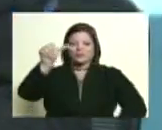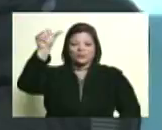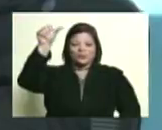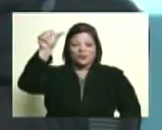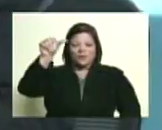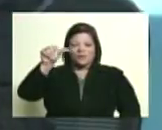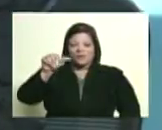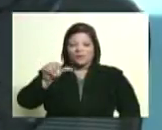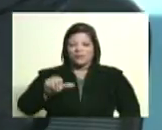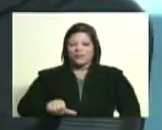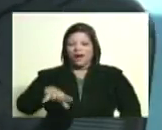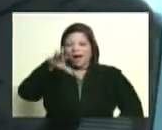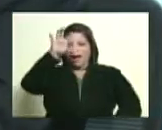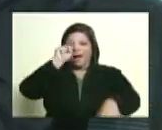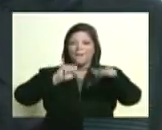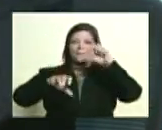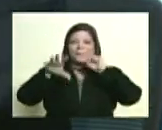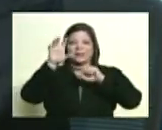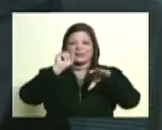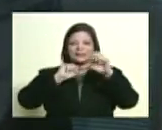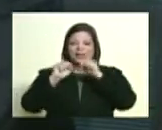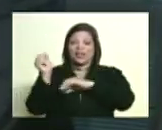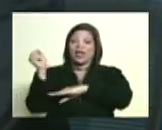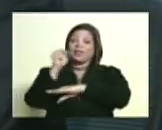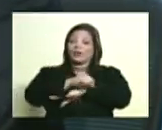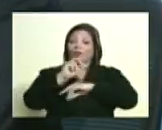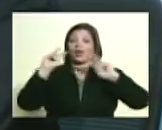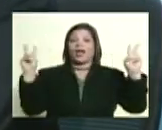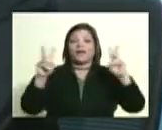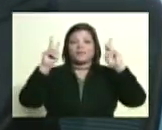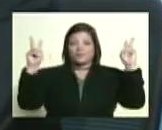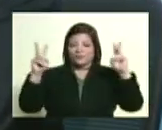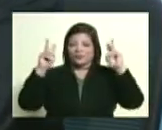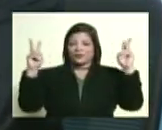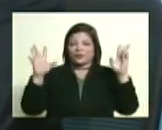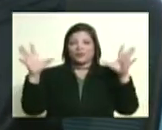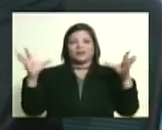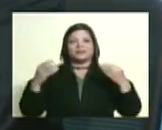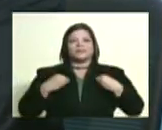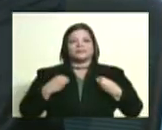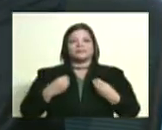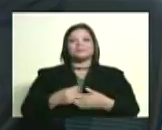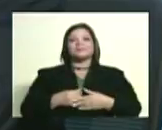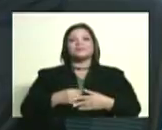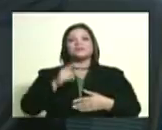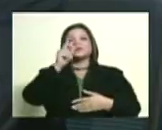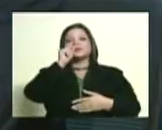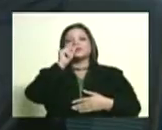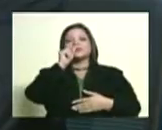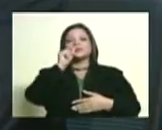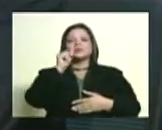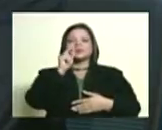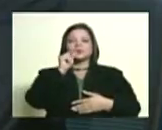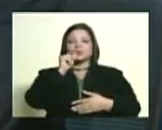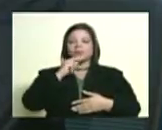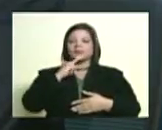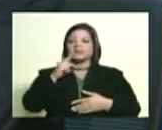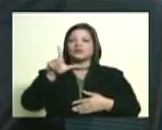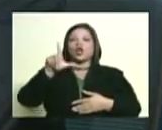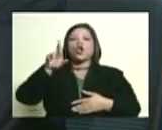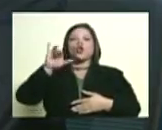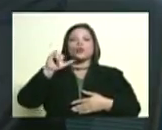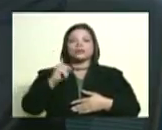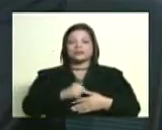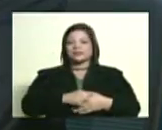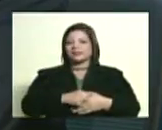todos los que han sido los aprendizajes de las derrotas y las victorias que el pueblo ha obtenido. Luis también participa con la etiqueta Toma